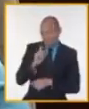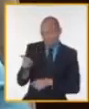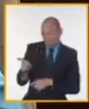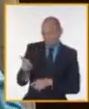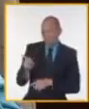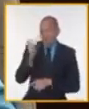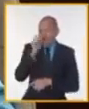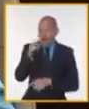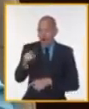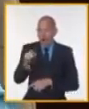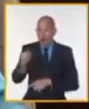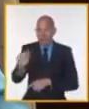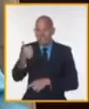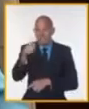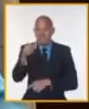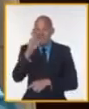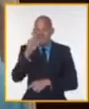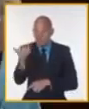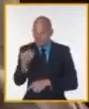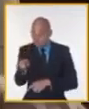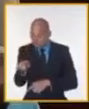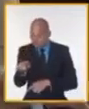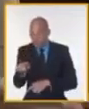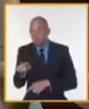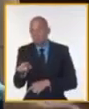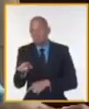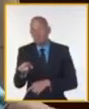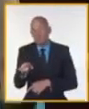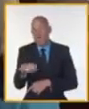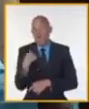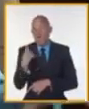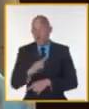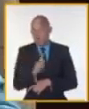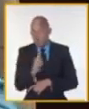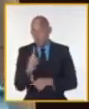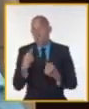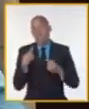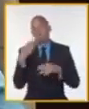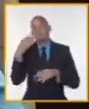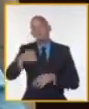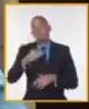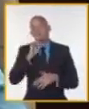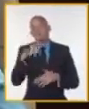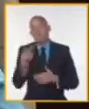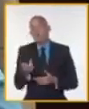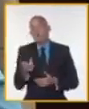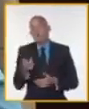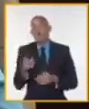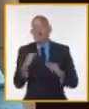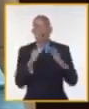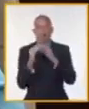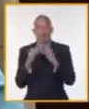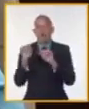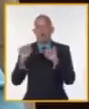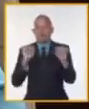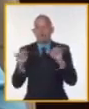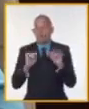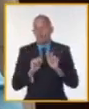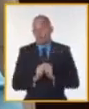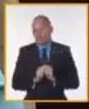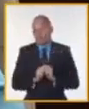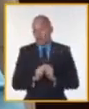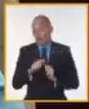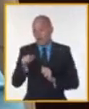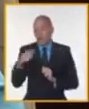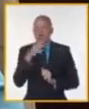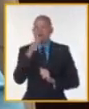Gerardo. En la comunidad tenemos que atender también a estos jóvenes que después ingresan a la universidad. Y